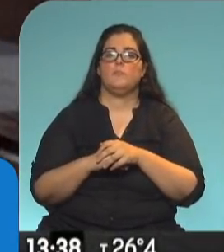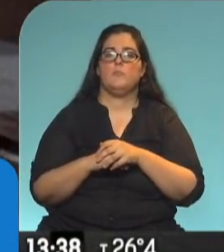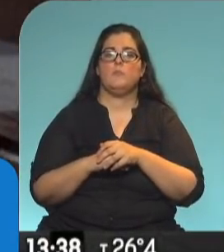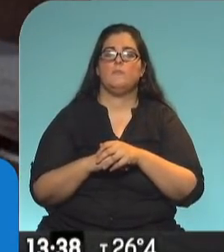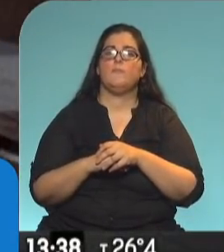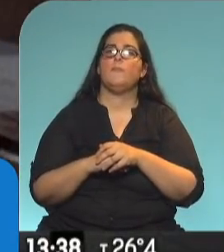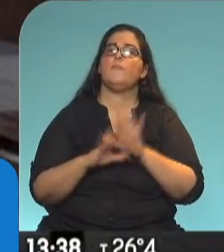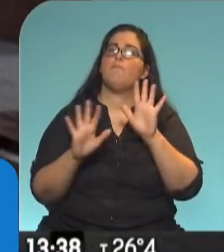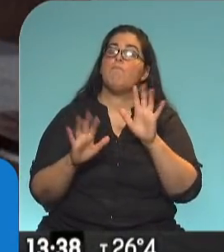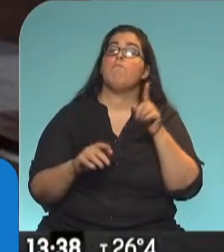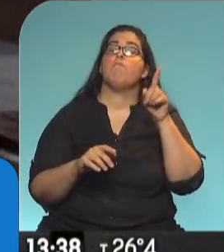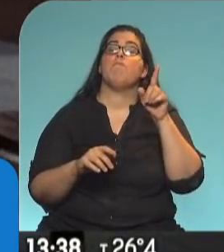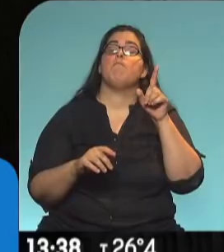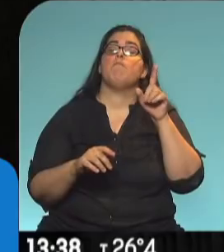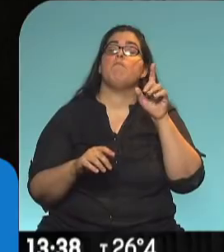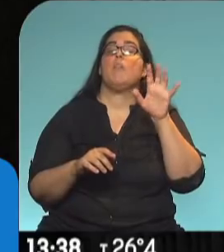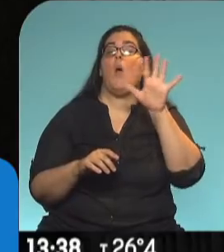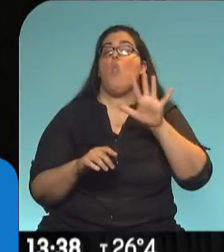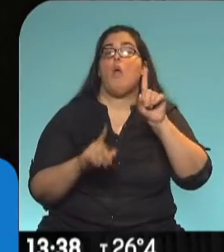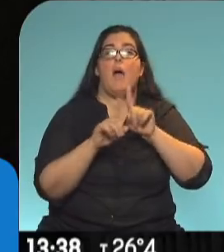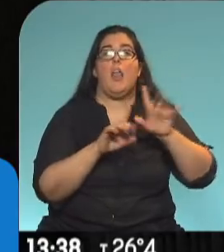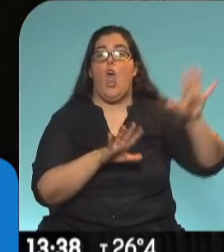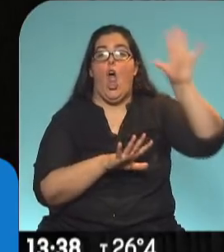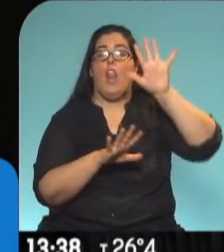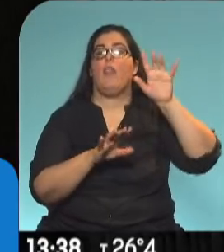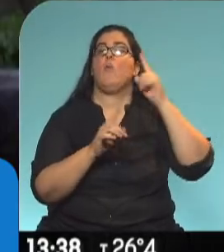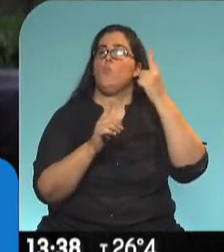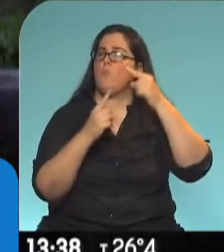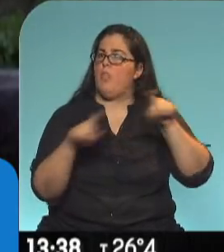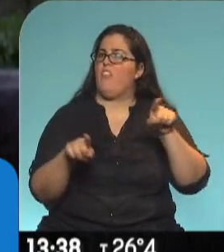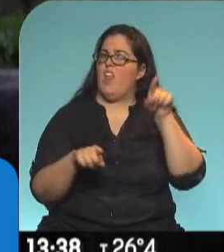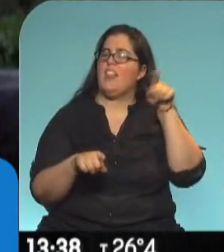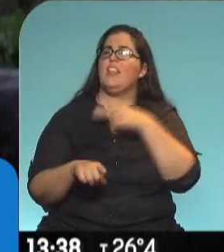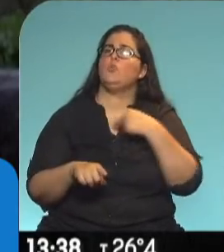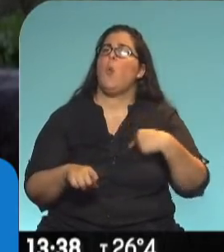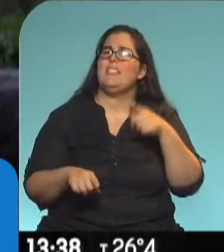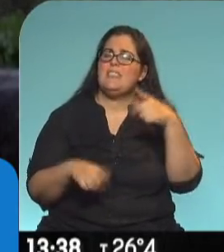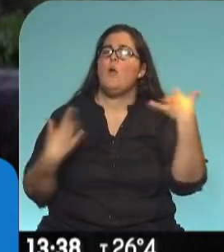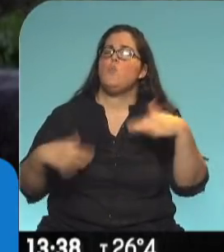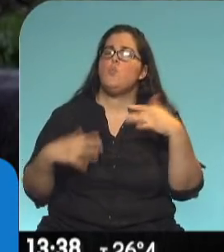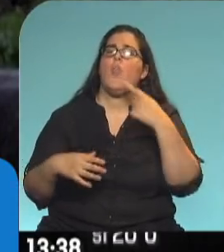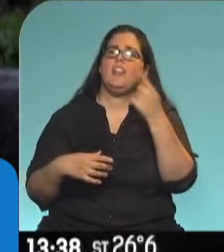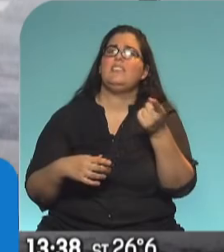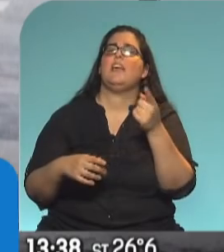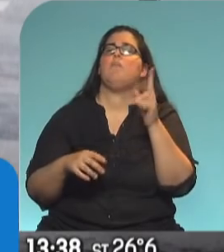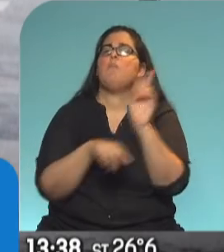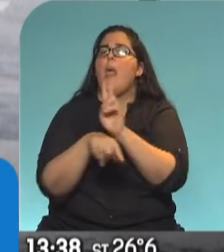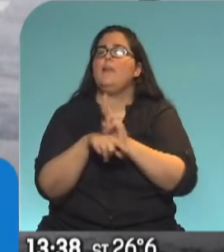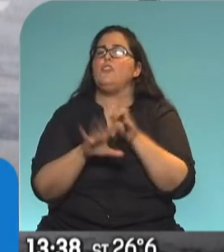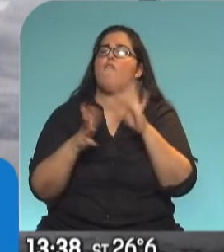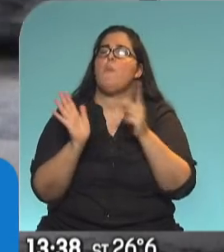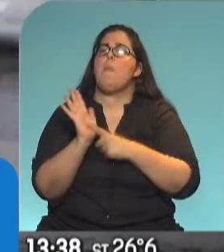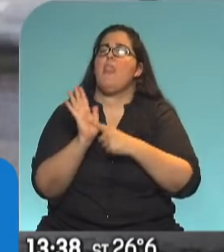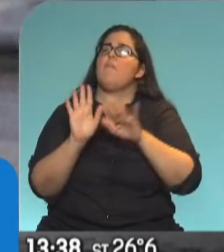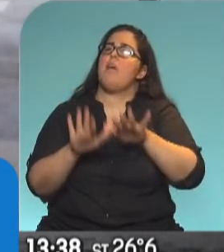A diferencia del resto de los países nórdicos, Suecia optó desde un comienzo por medidas de prevención más laxas. Todos